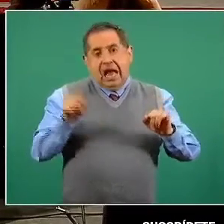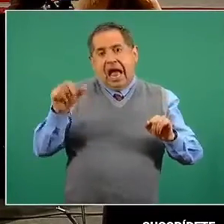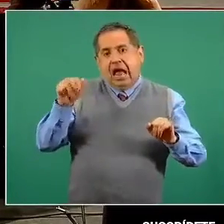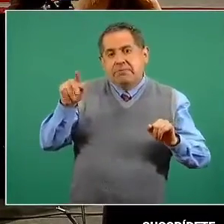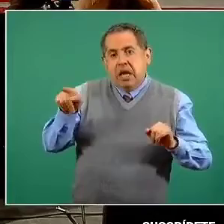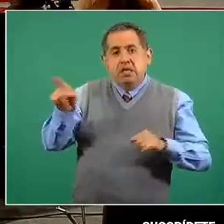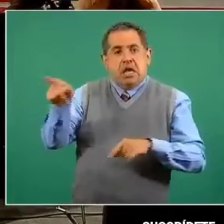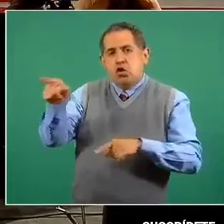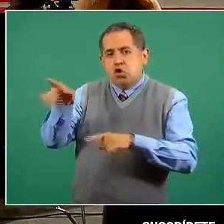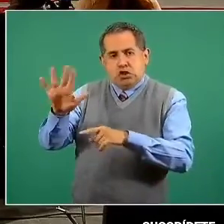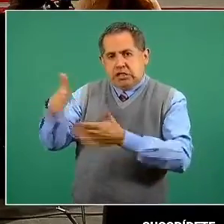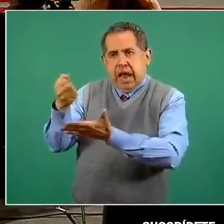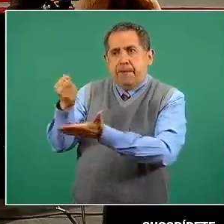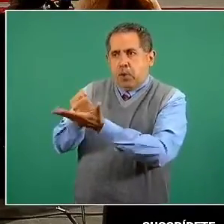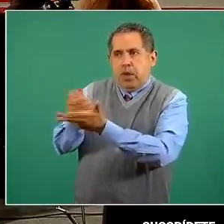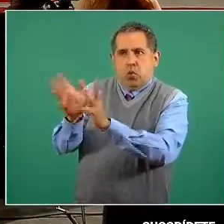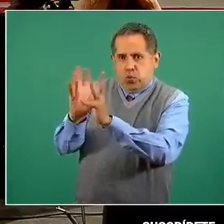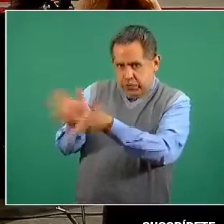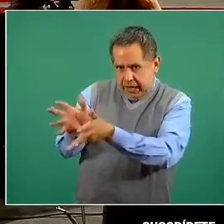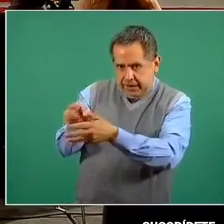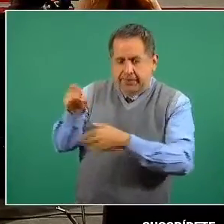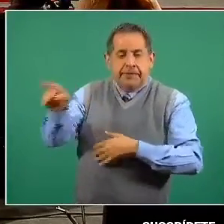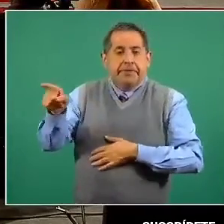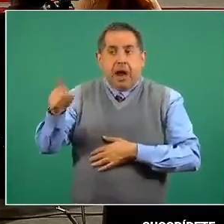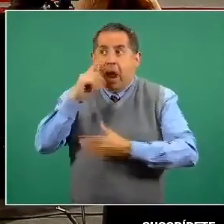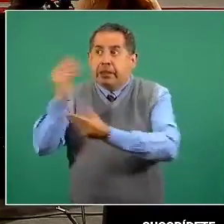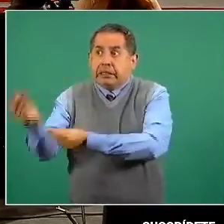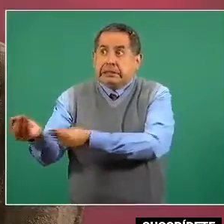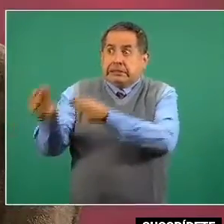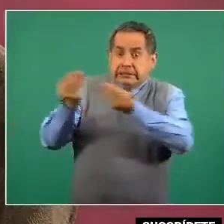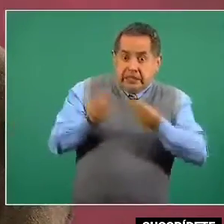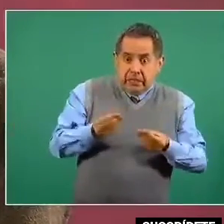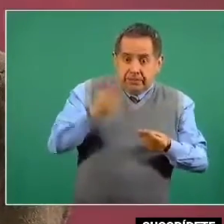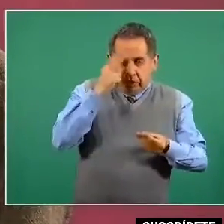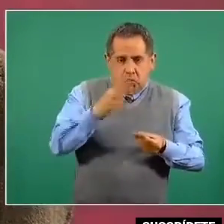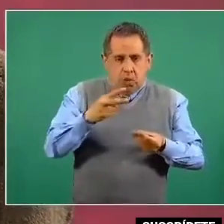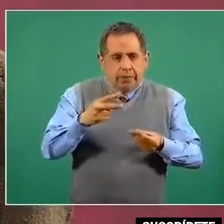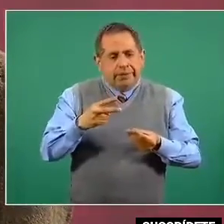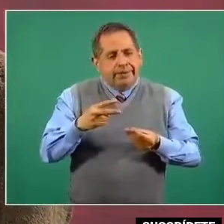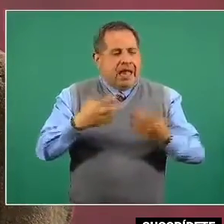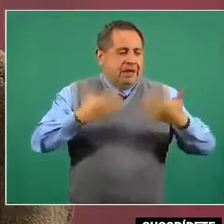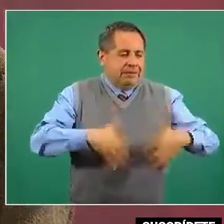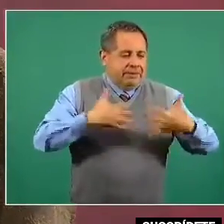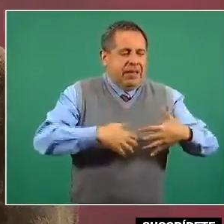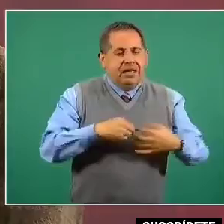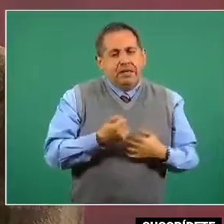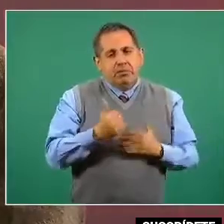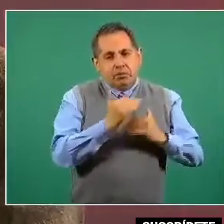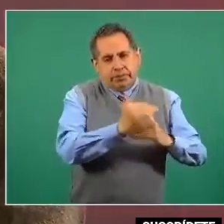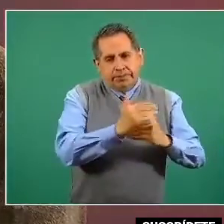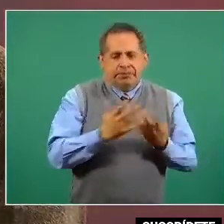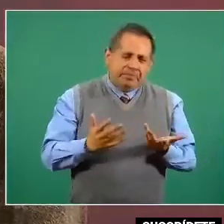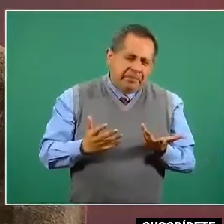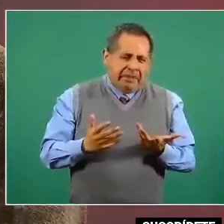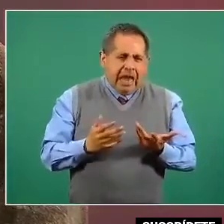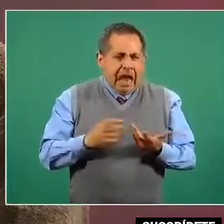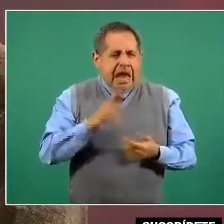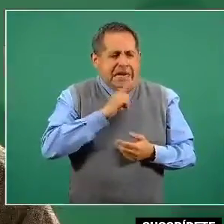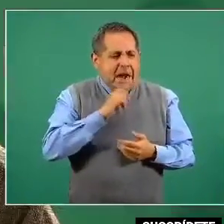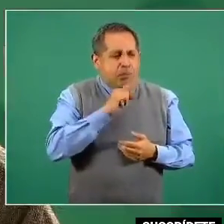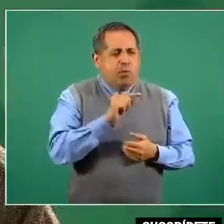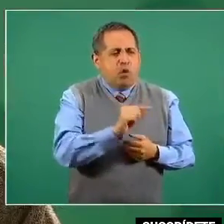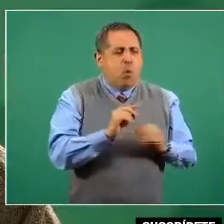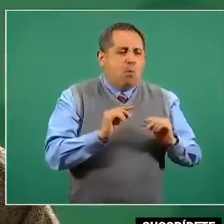aprobó. Si fuera el caso, tenerlo en México, pero la producción es limitada. Entonces lo podríamos tener de manera inmediata, pero en